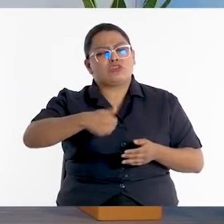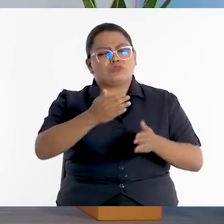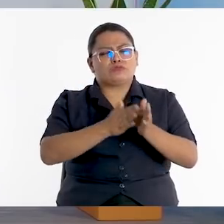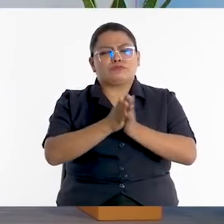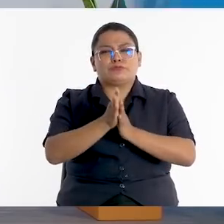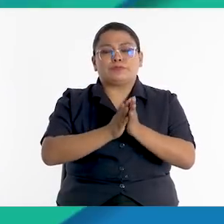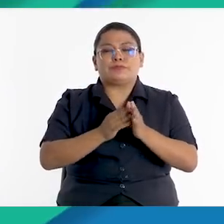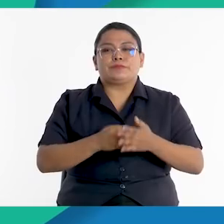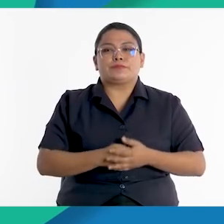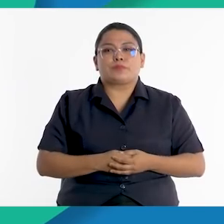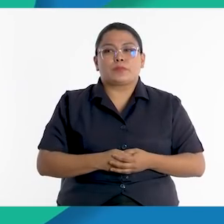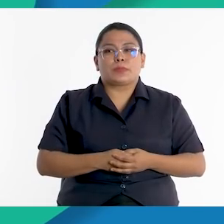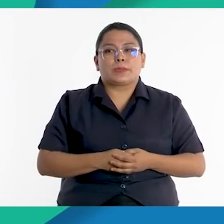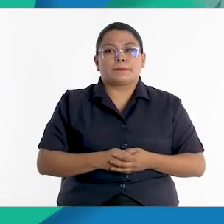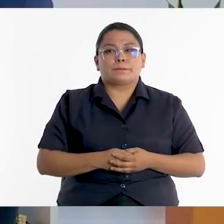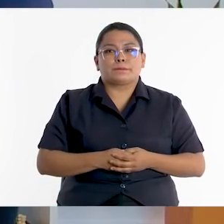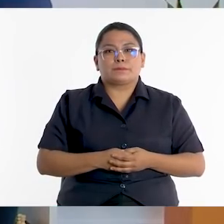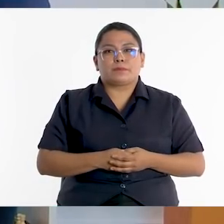algunos intereses.